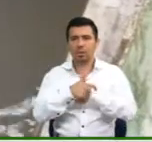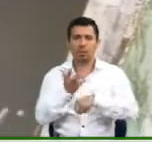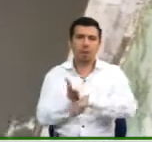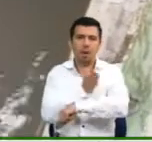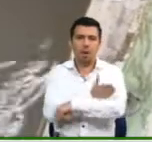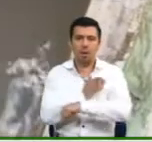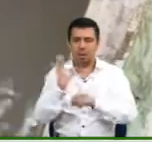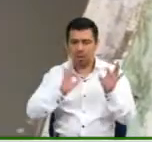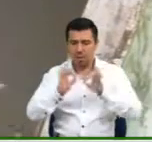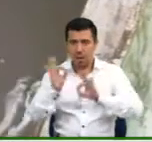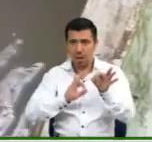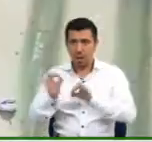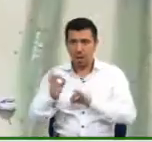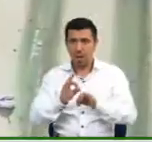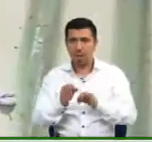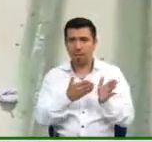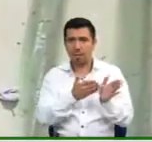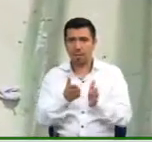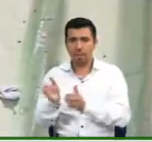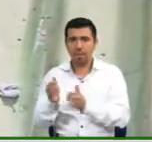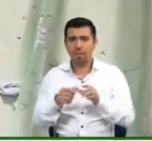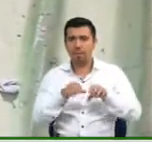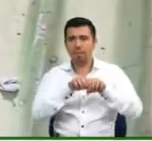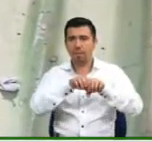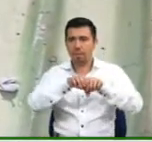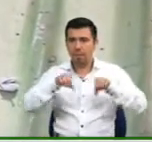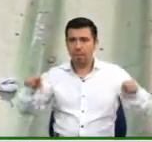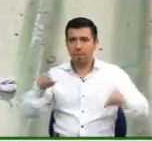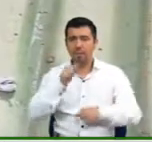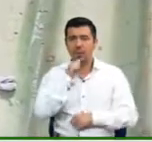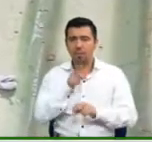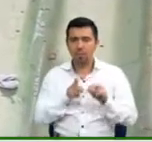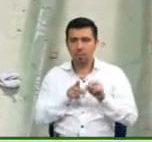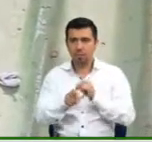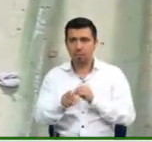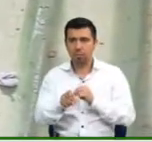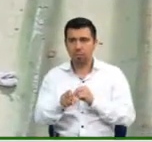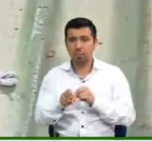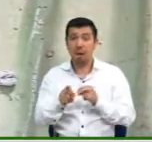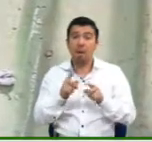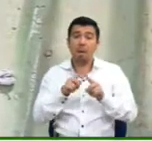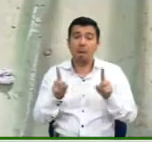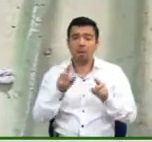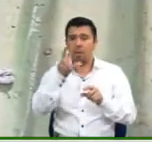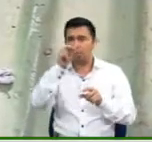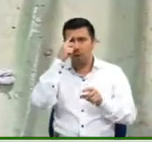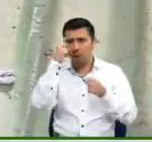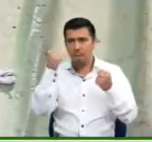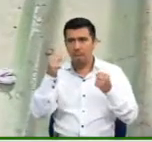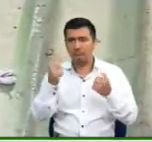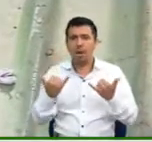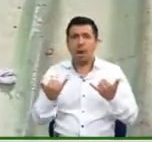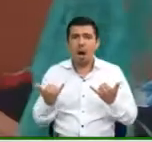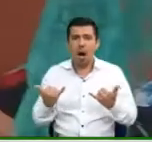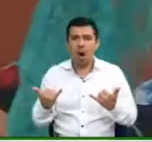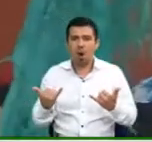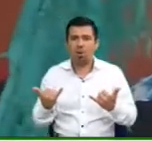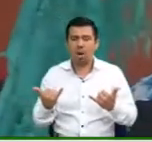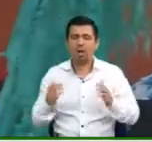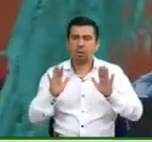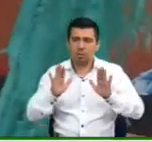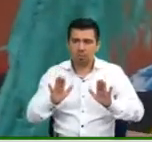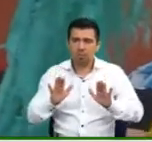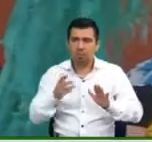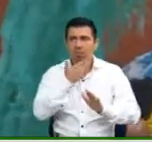todos las conozcamos pero en este momento no había racionamiento hoy no no no se comportó mal hoy mejoramos los